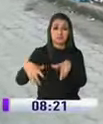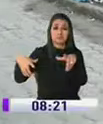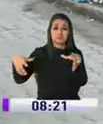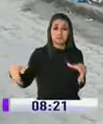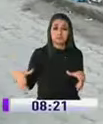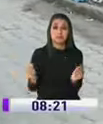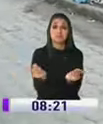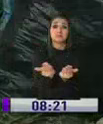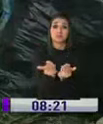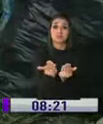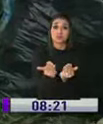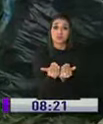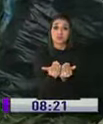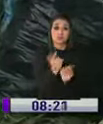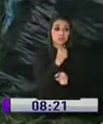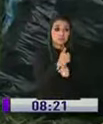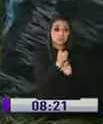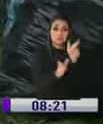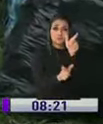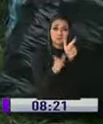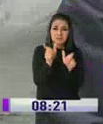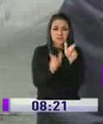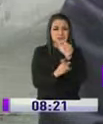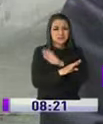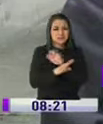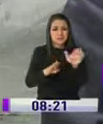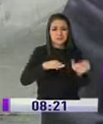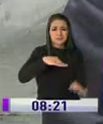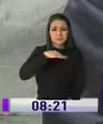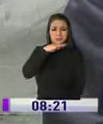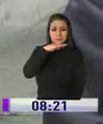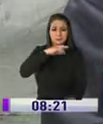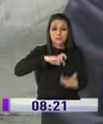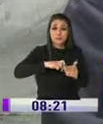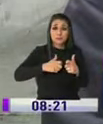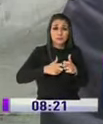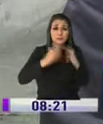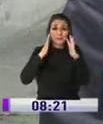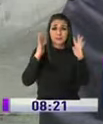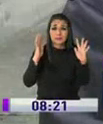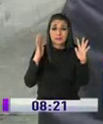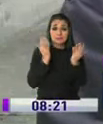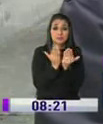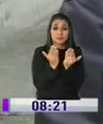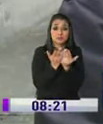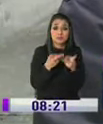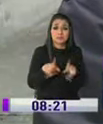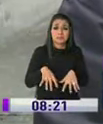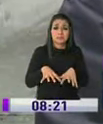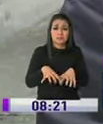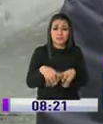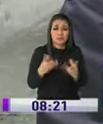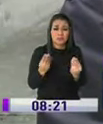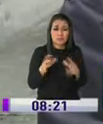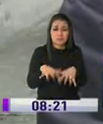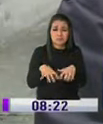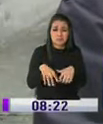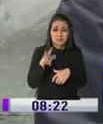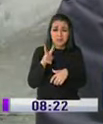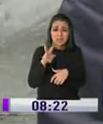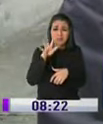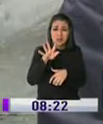causado malestar en los moradores del barrio. Pero es un problema con esta de la basura y los perros. Perros hay de 3, 4 perros